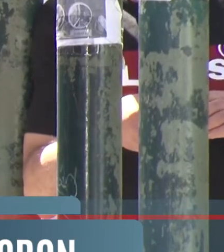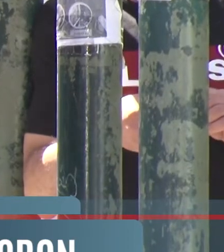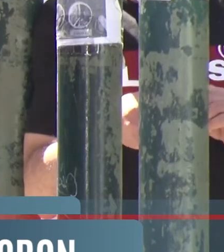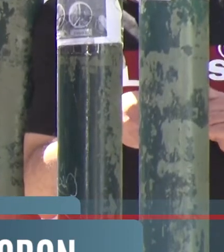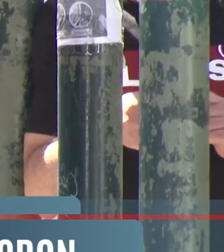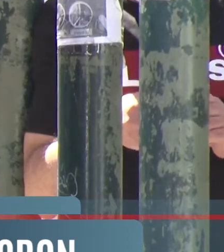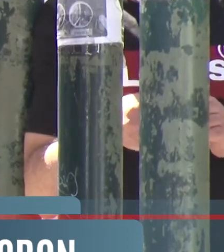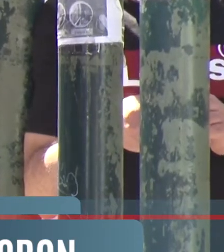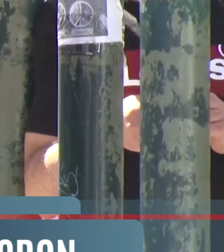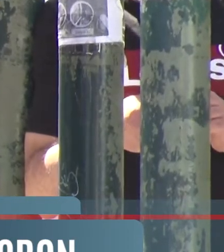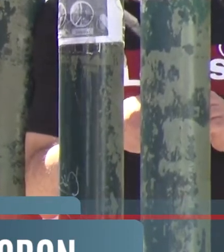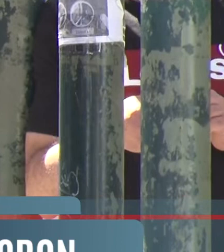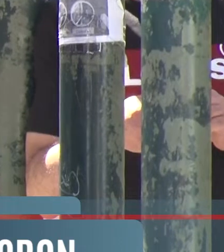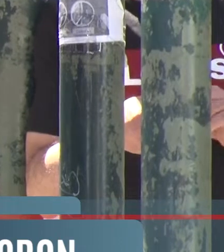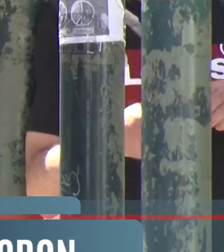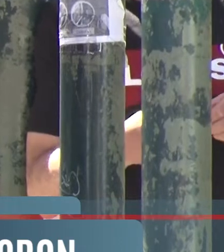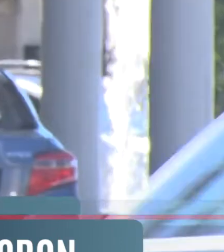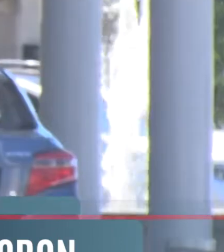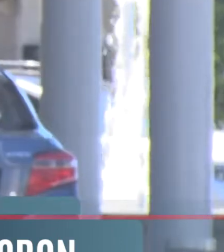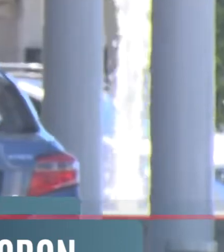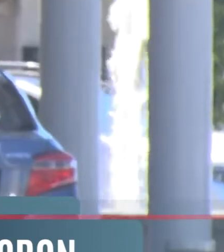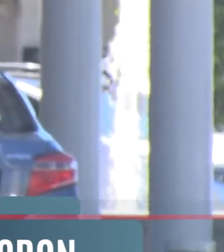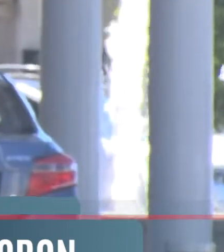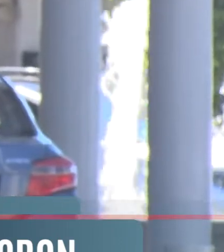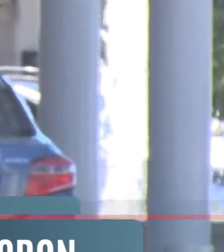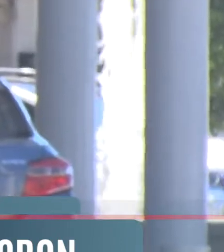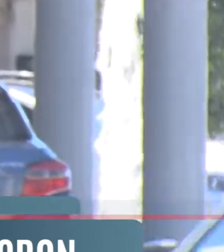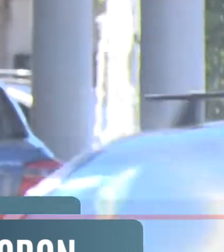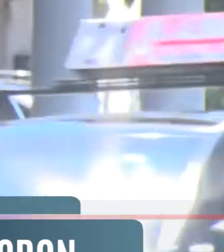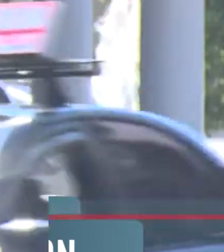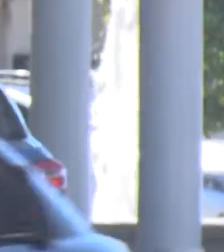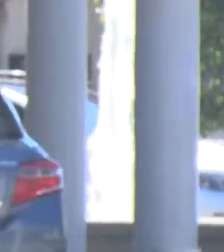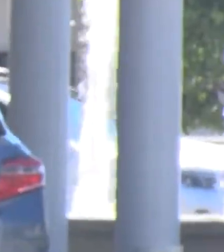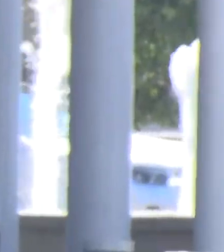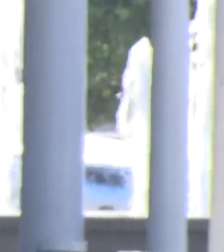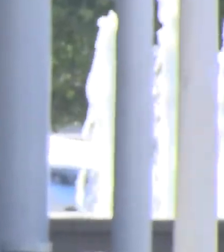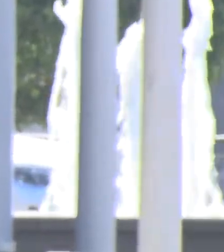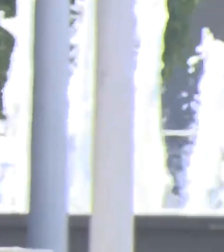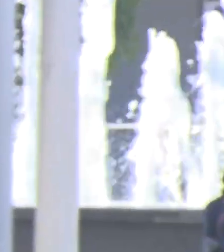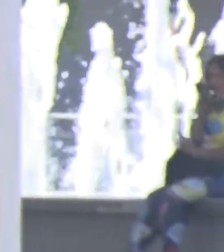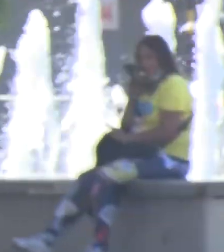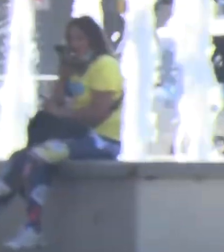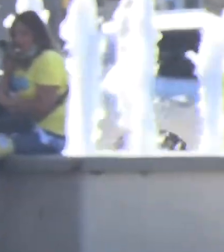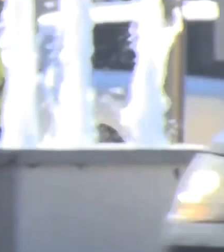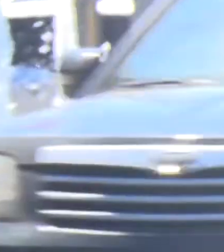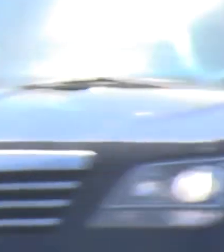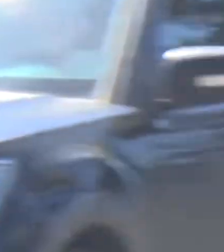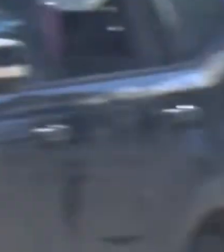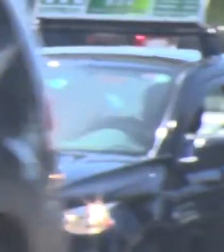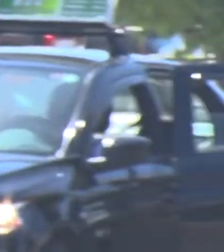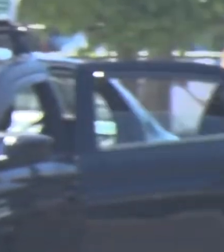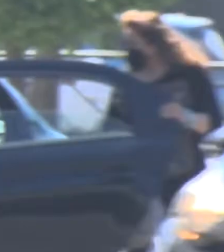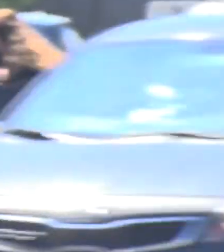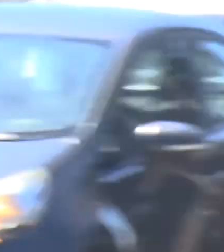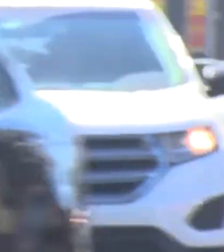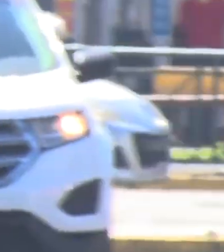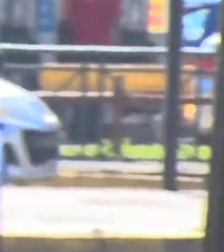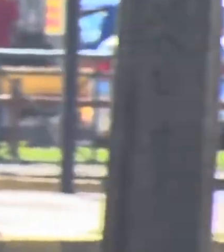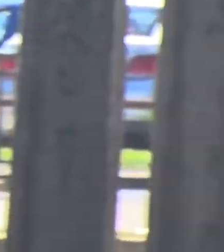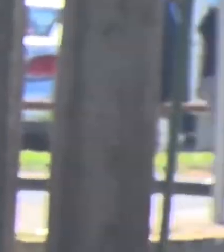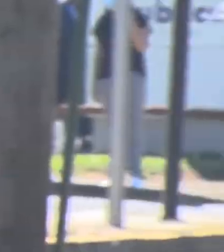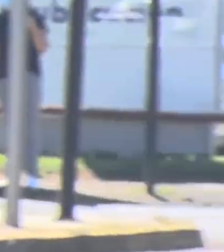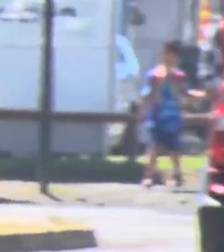las conductas de riesgo y extremar las medidas de autocuidado en las celebraciones de fin de año según ya ha